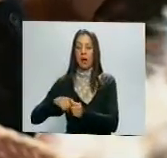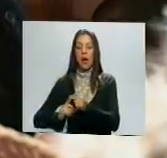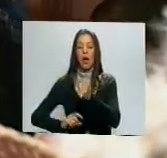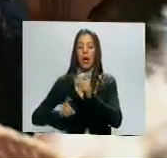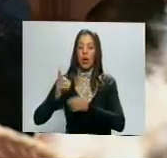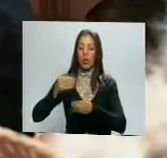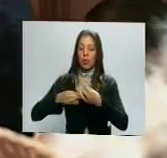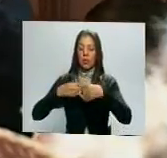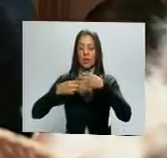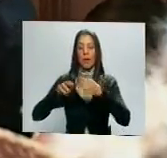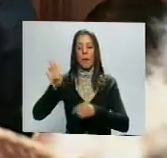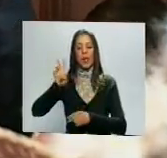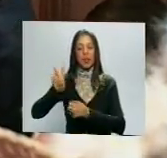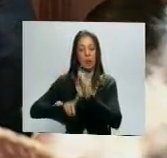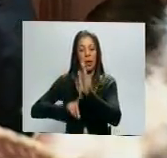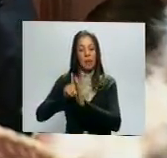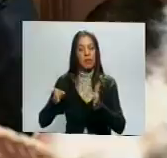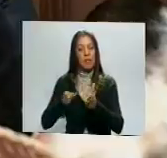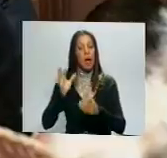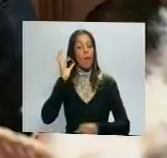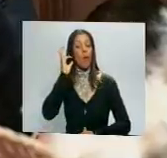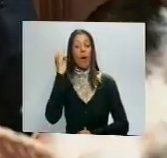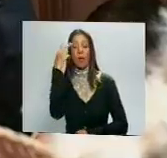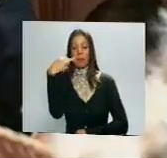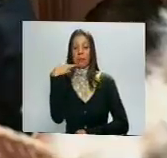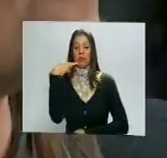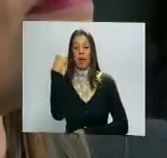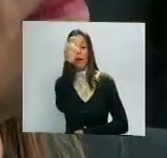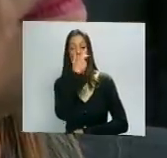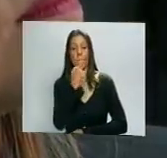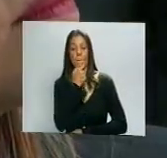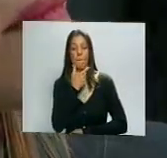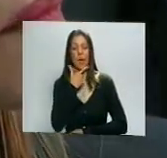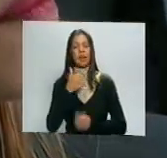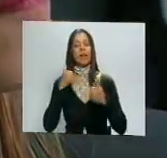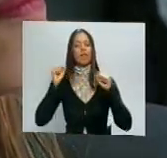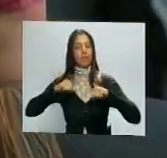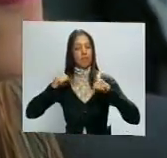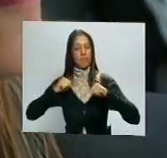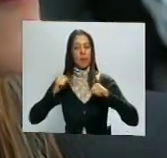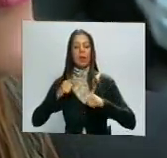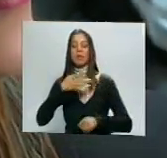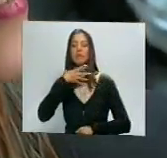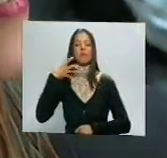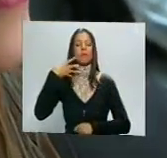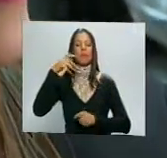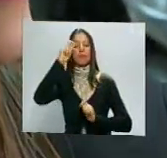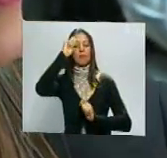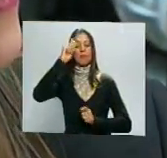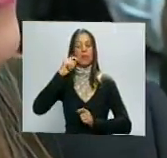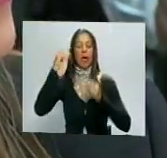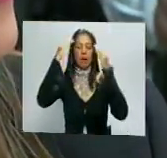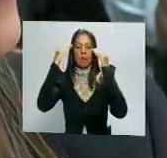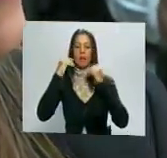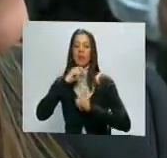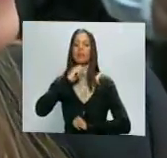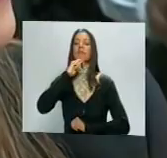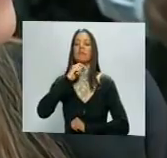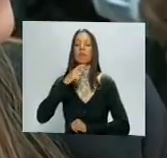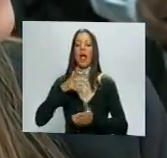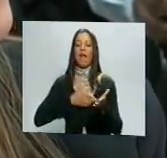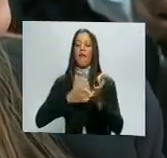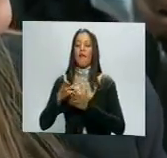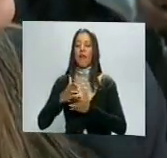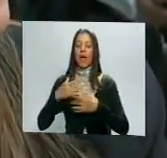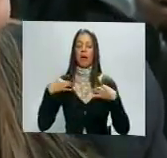mujer venezolana es bella, sí, pero es bella porque tiene una moral en alto, es bella porque tiene lealtad, es bella porque